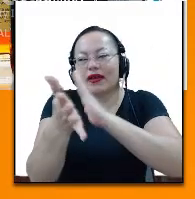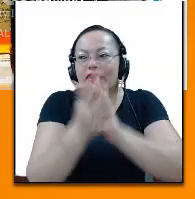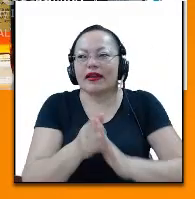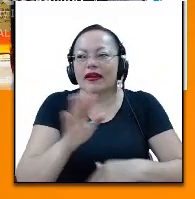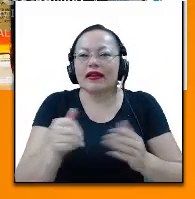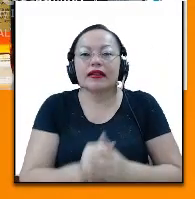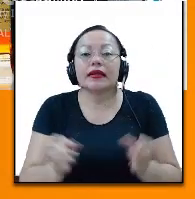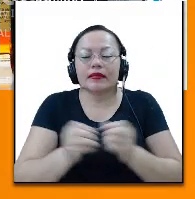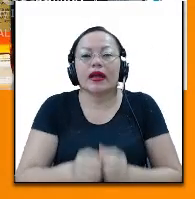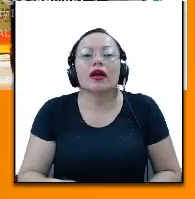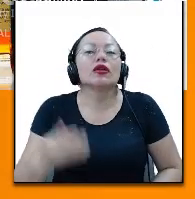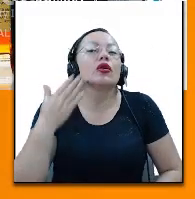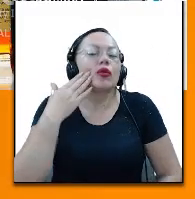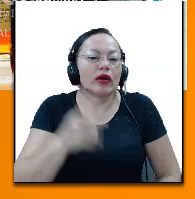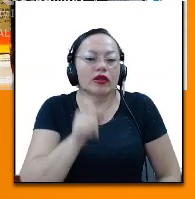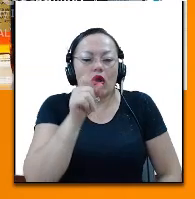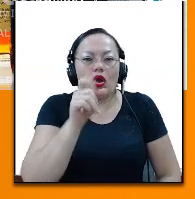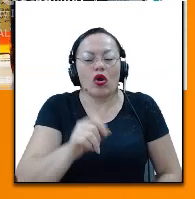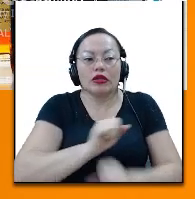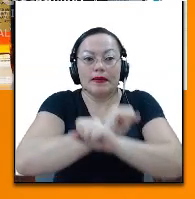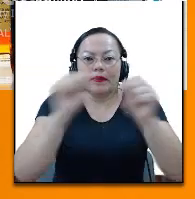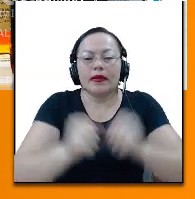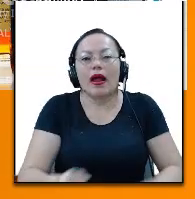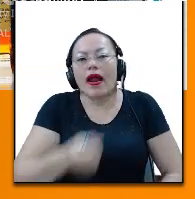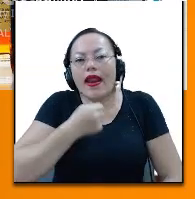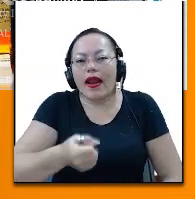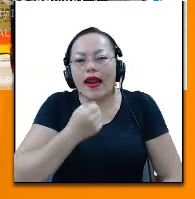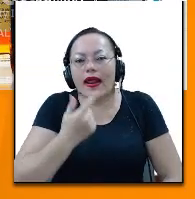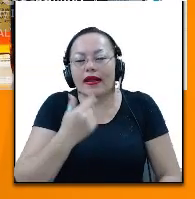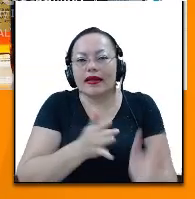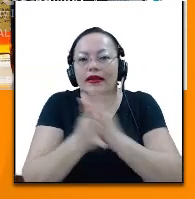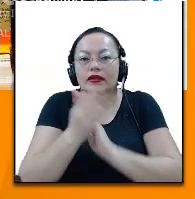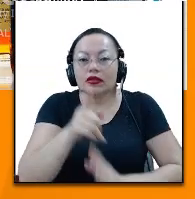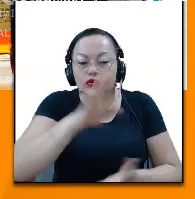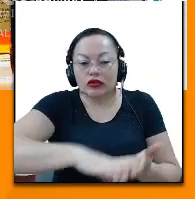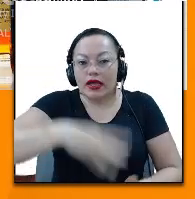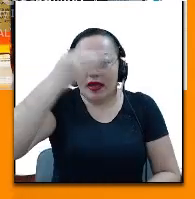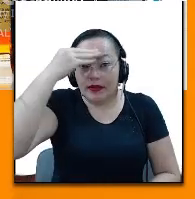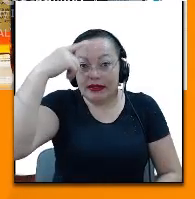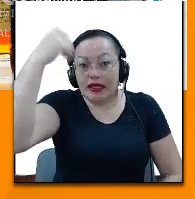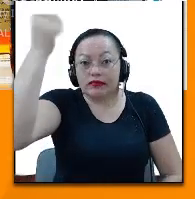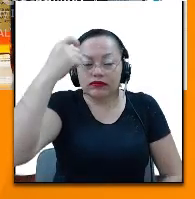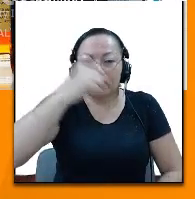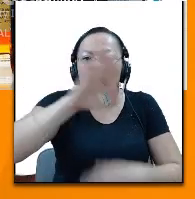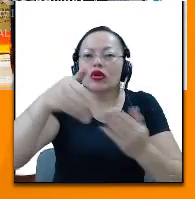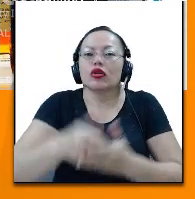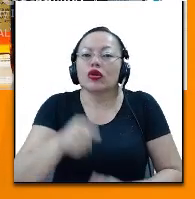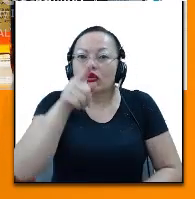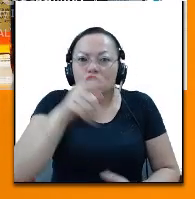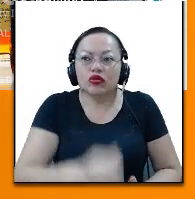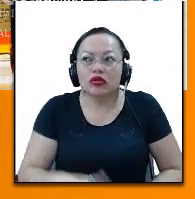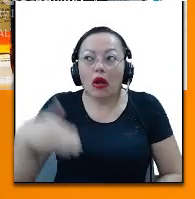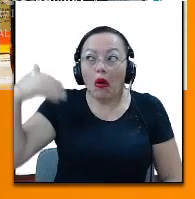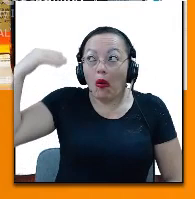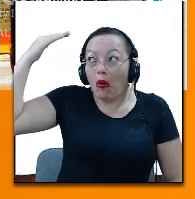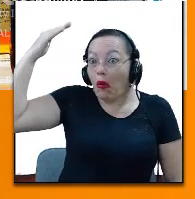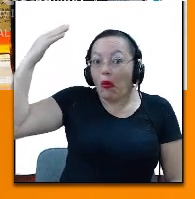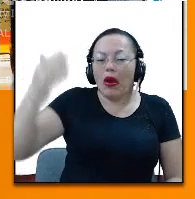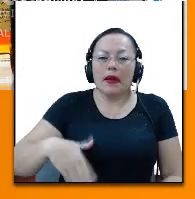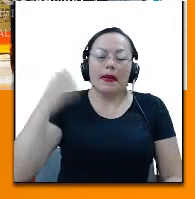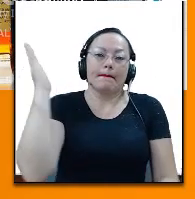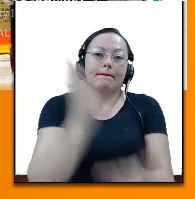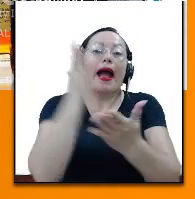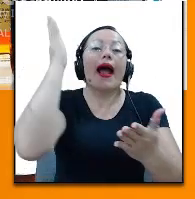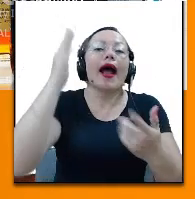su alocución de las 11 de la mañana. Entonces, para que lo tengamos en cuenta y obviamente para que no vayamos a caer en el pecado